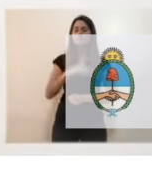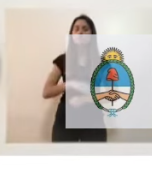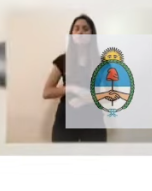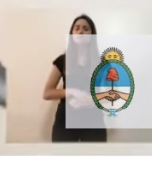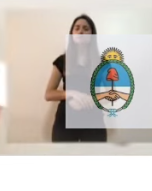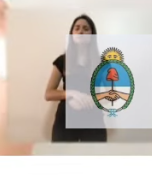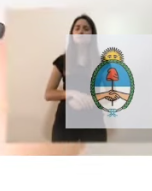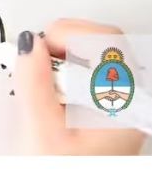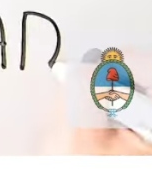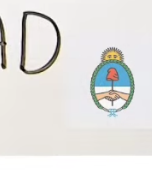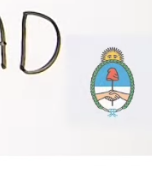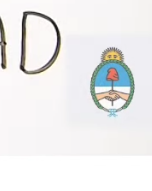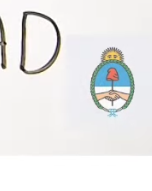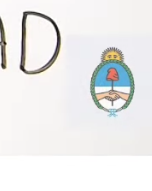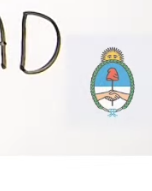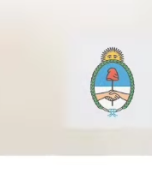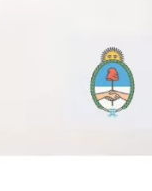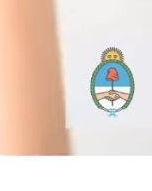con discapacidad.